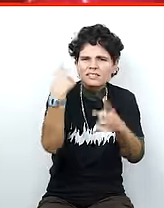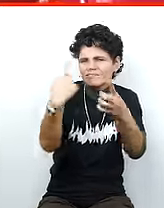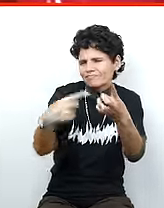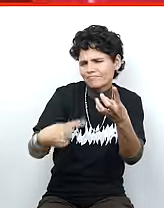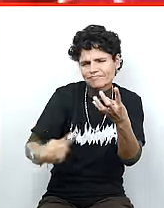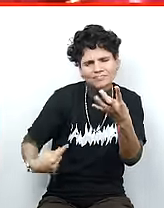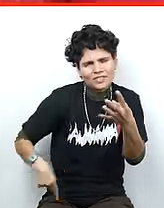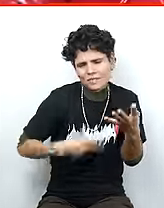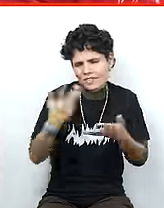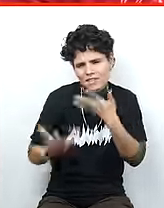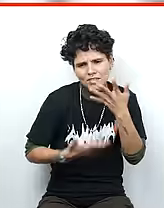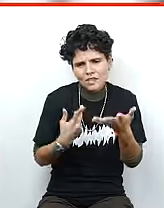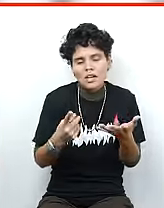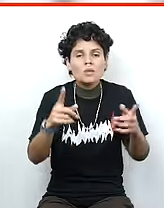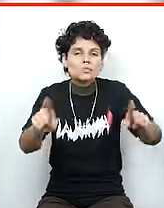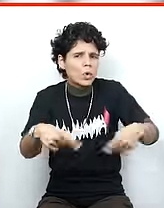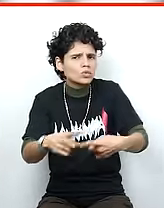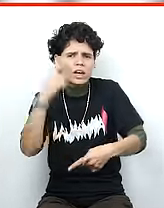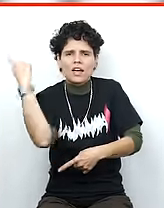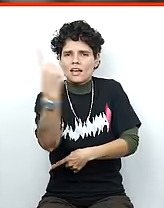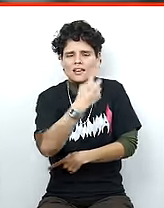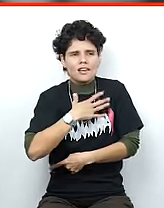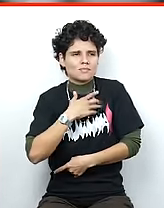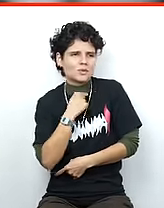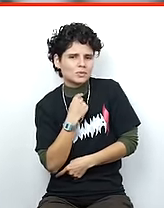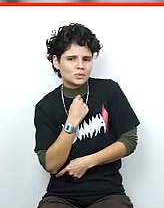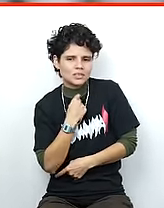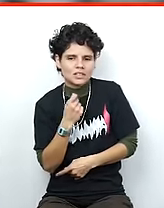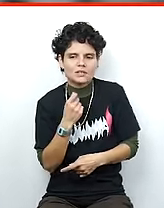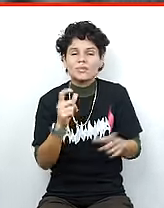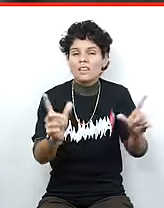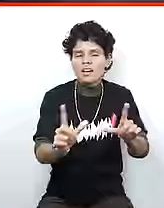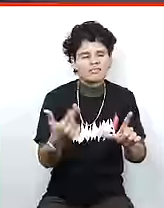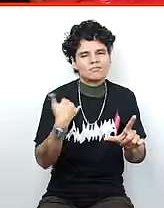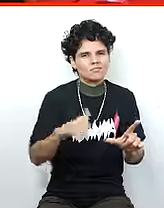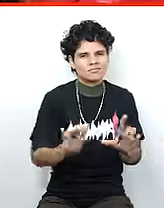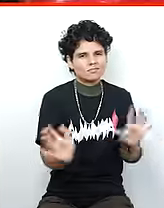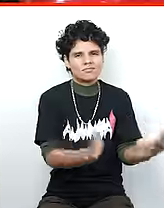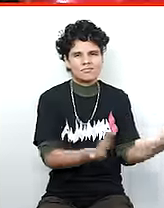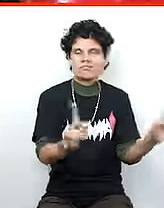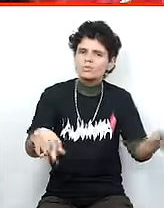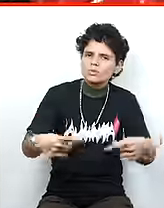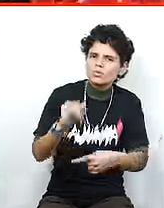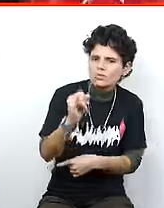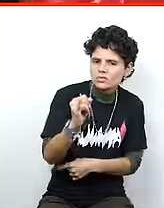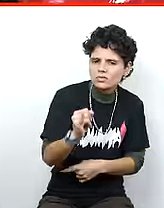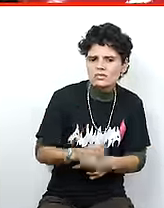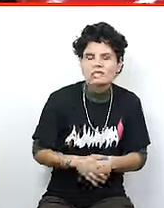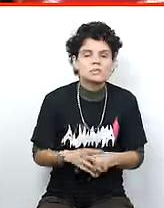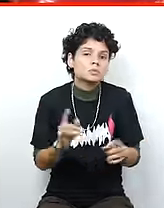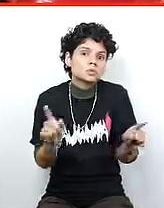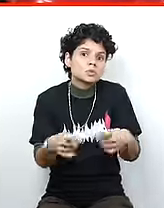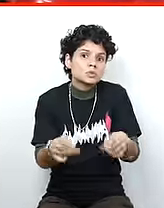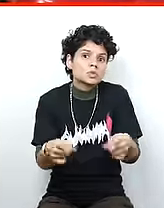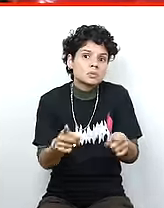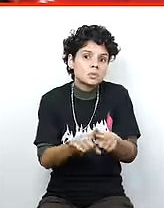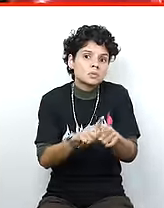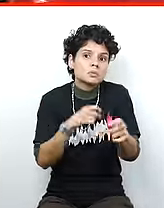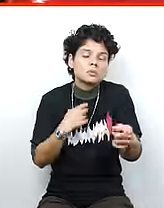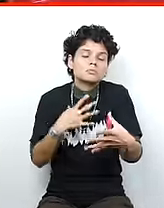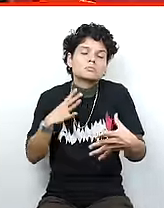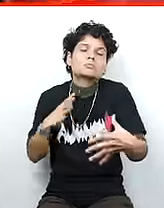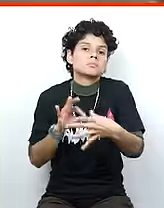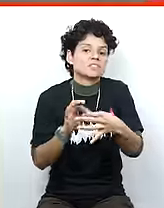todo. De todo, de todo. La música en sí siempre me ha gustado. La encuentro acá. Más que la tele. De más, porque te lleva a otros lugares.